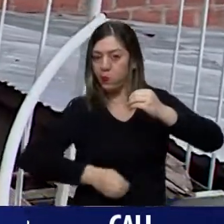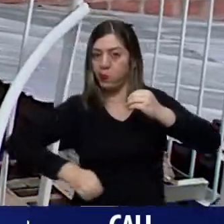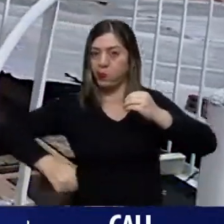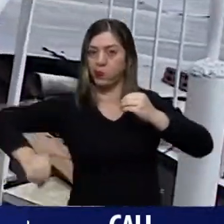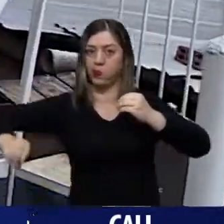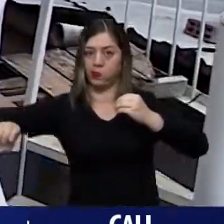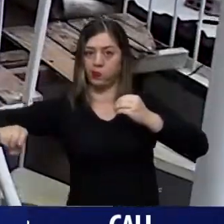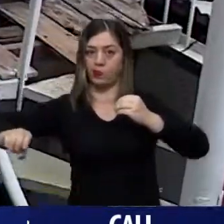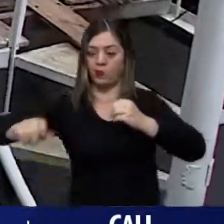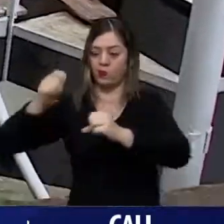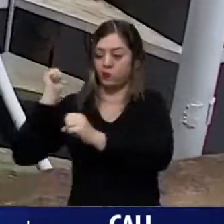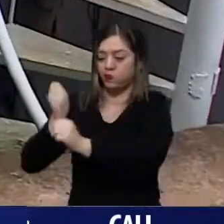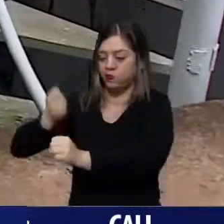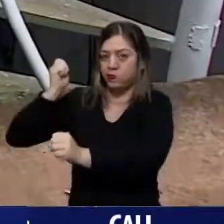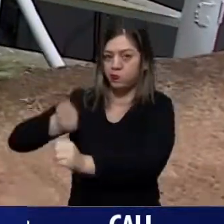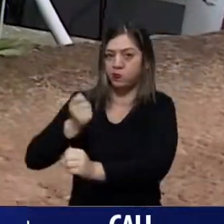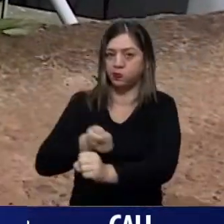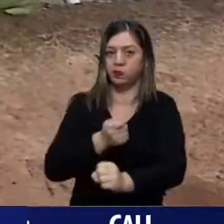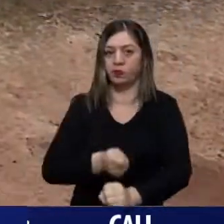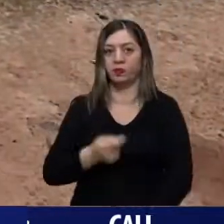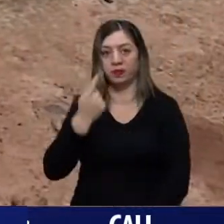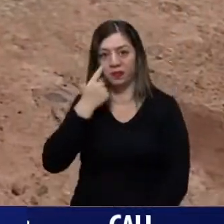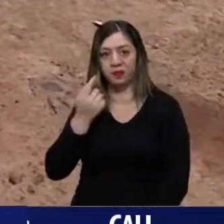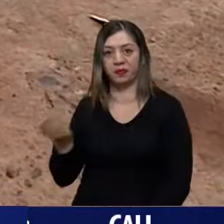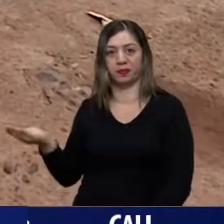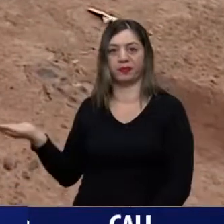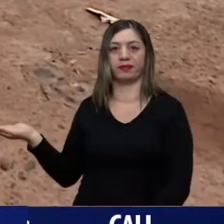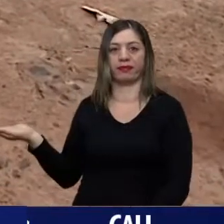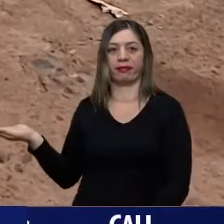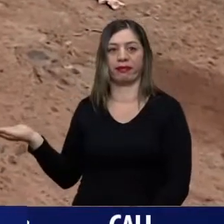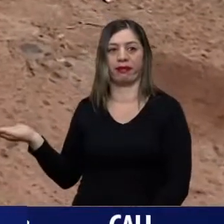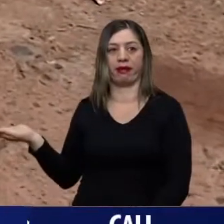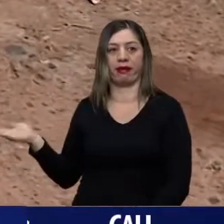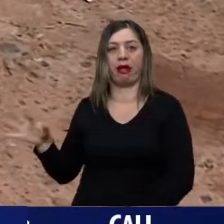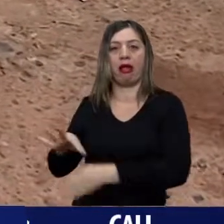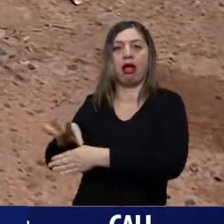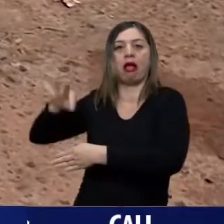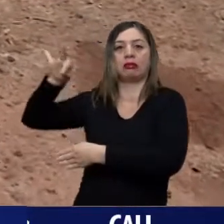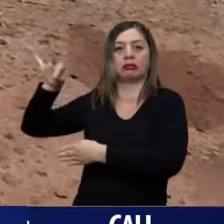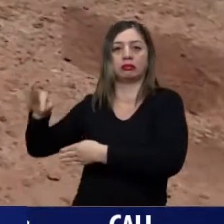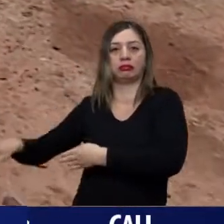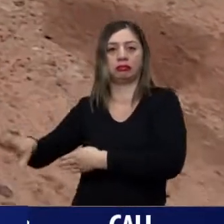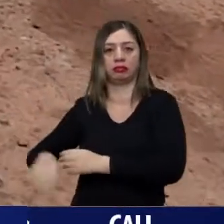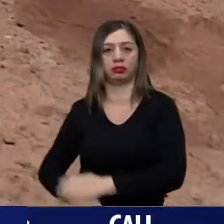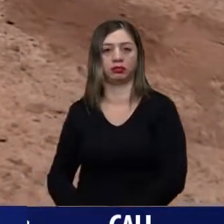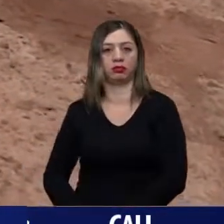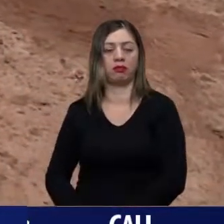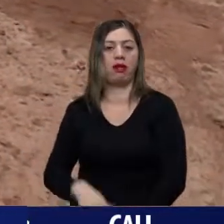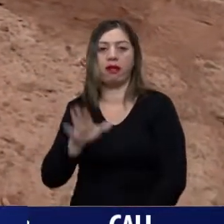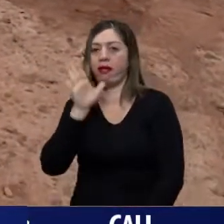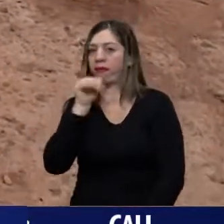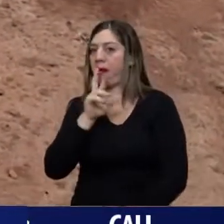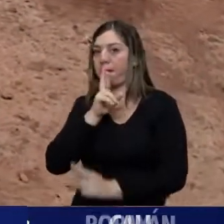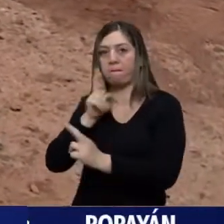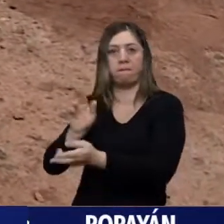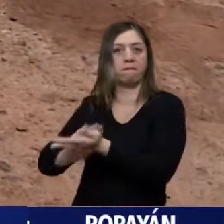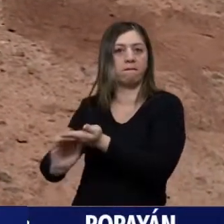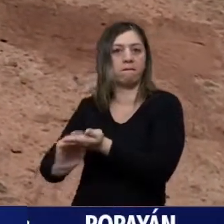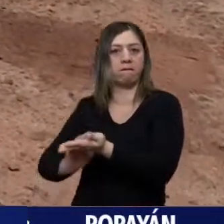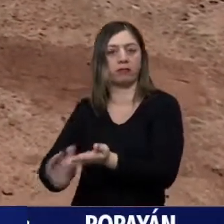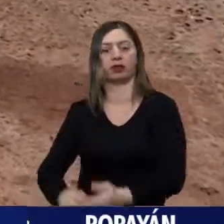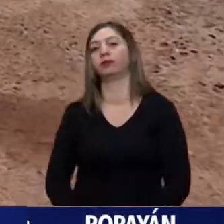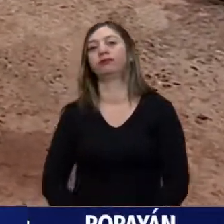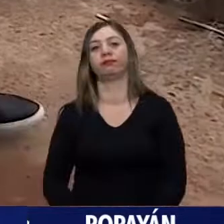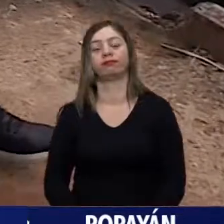empezaron a abrir varios huecos. Por ejemplo, aquí se alcanza a observar uno que han quedado a la deriva, sin que tengan una respuesta. Pero además